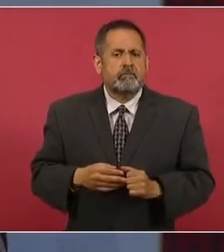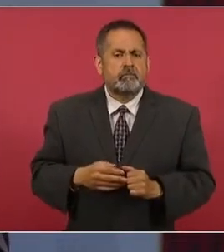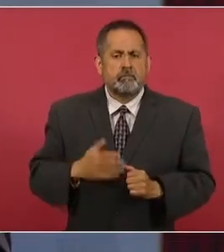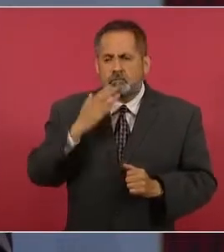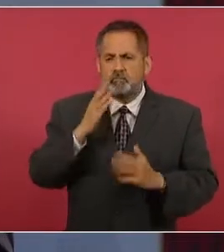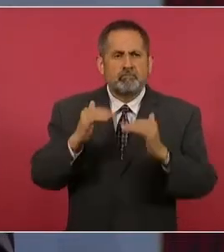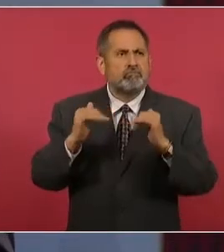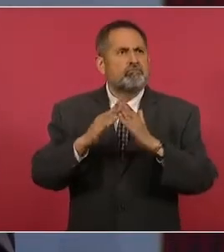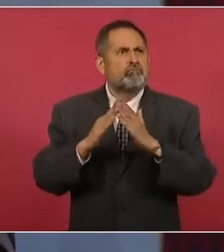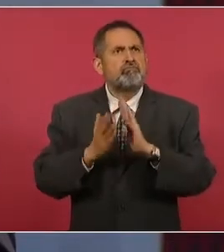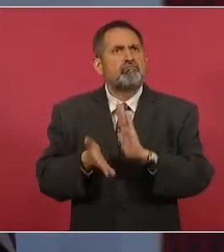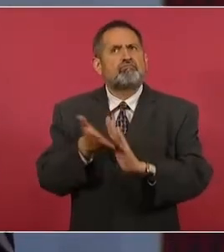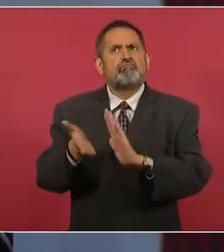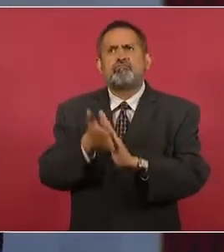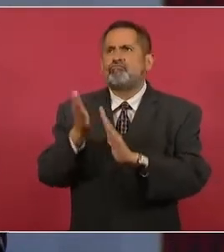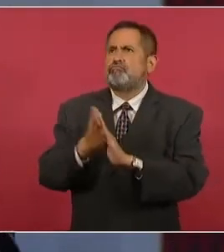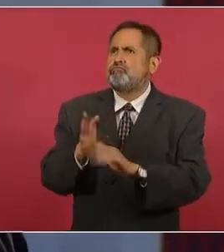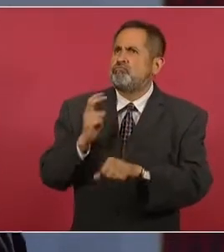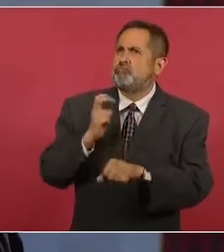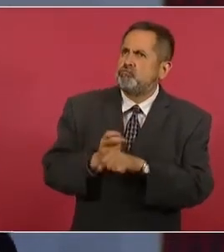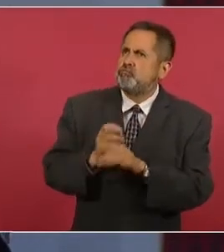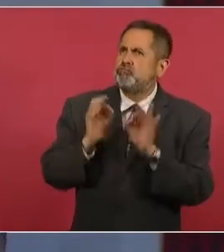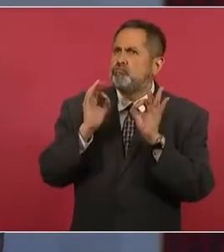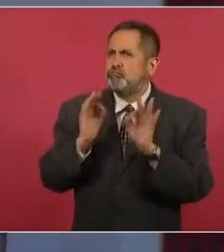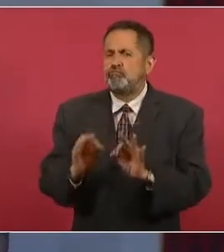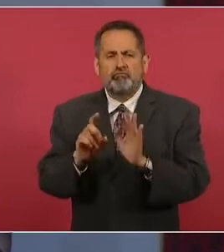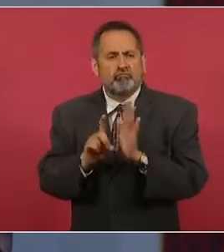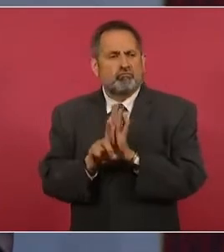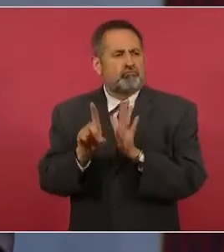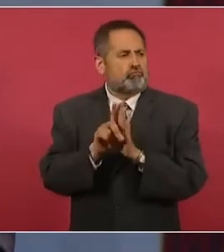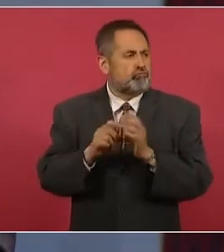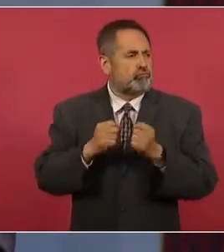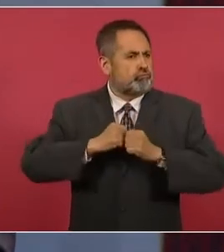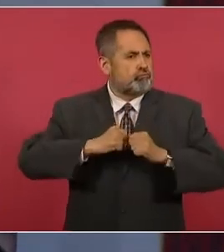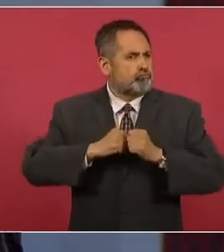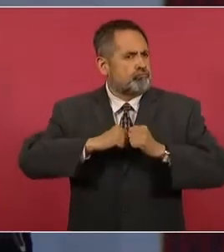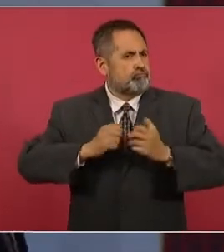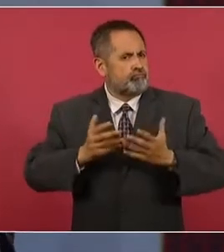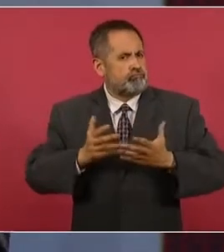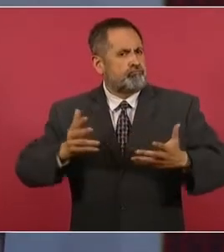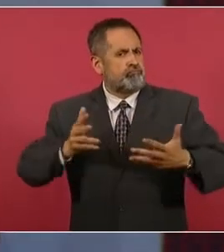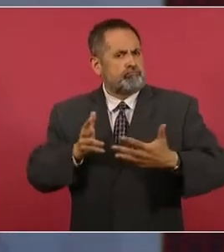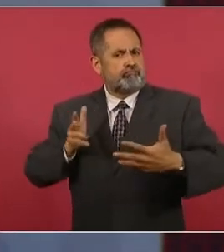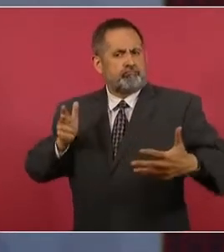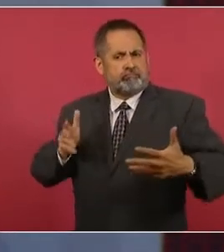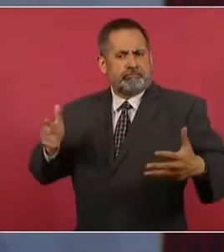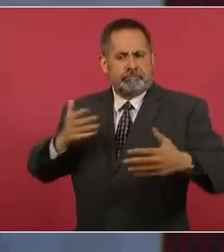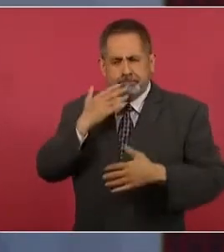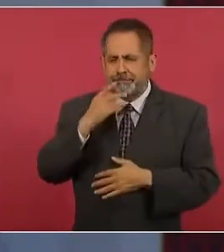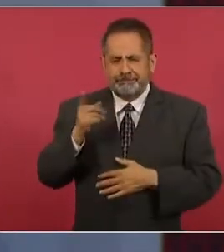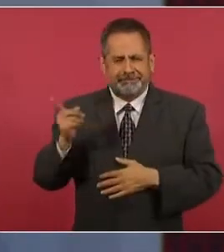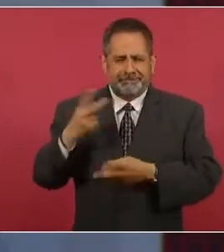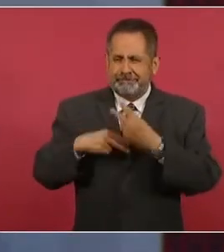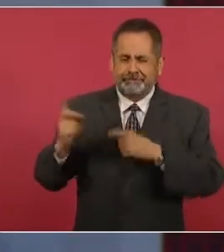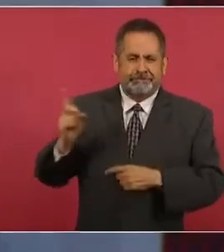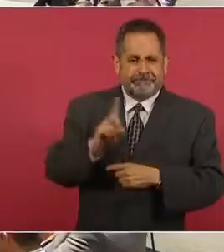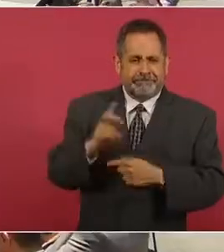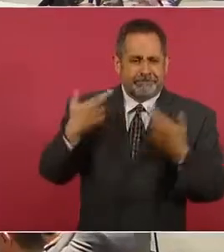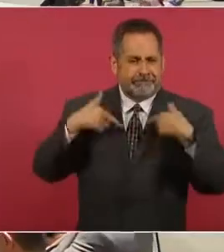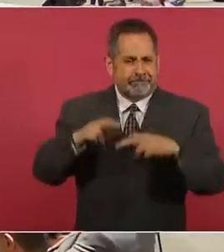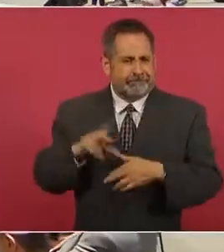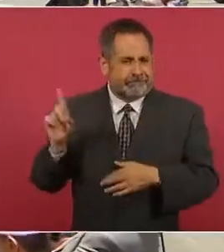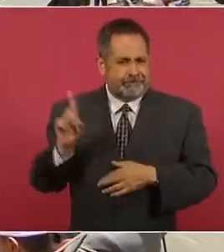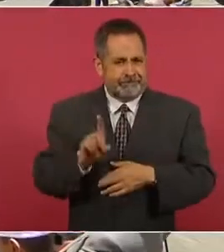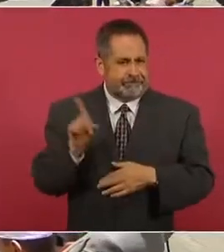buenas viviendas, departamentos amplios, como lo mencionó el representante